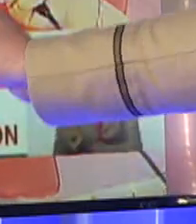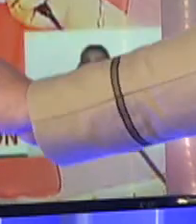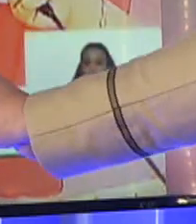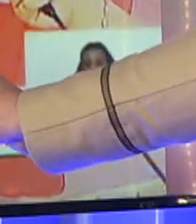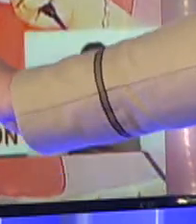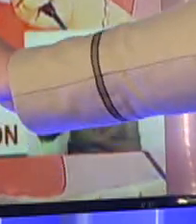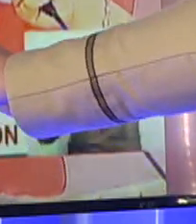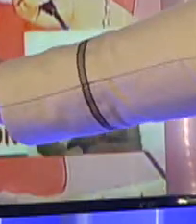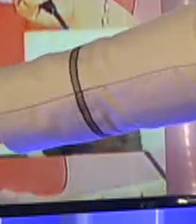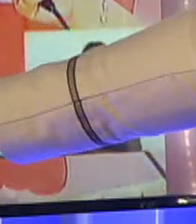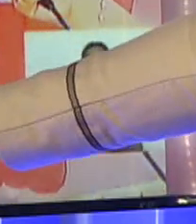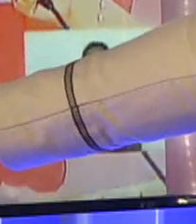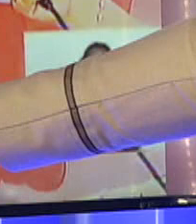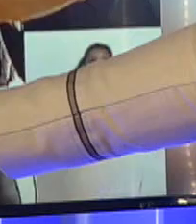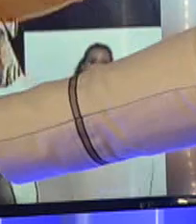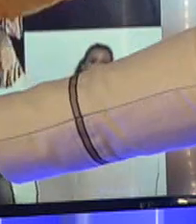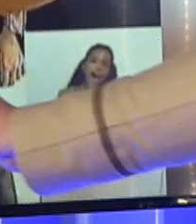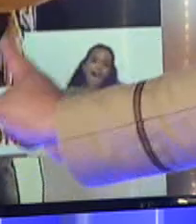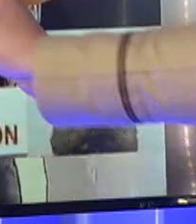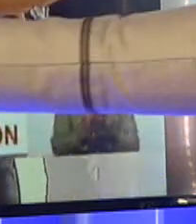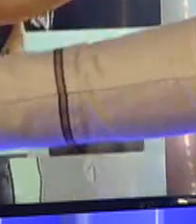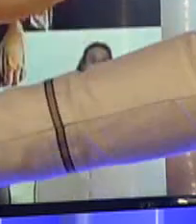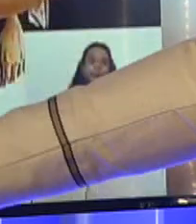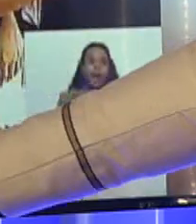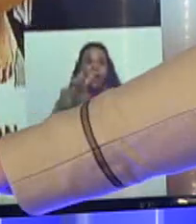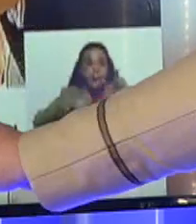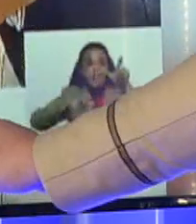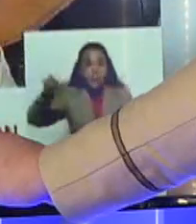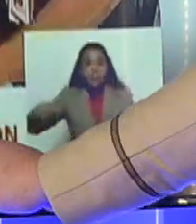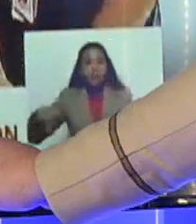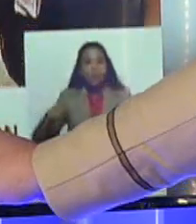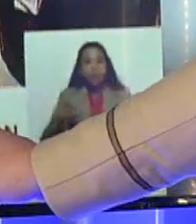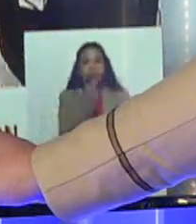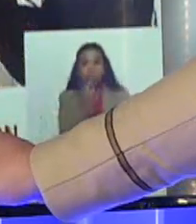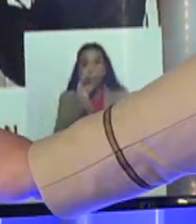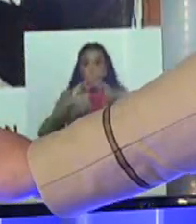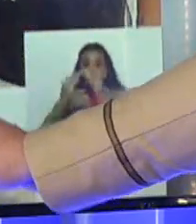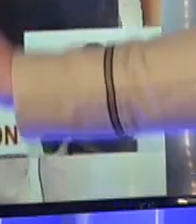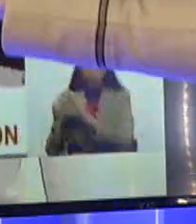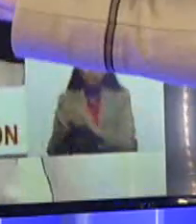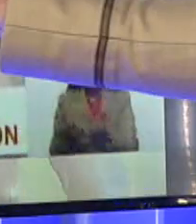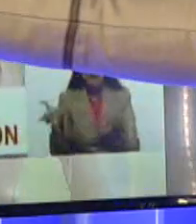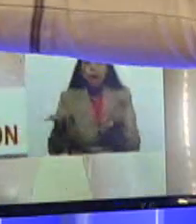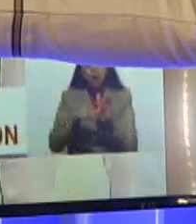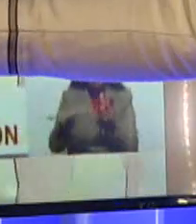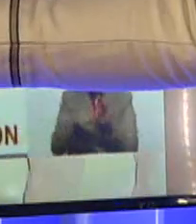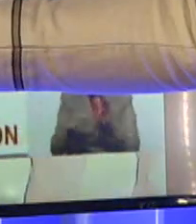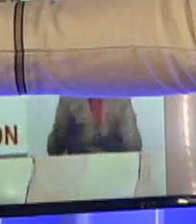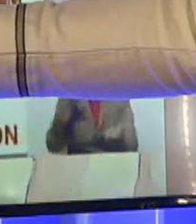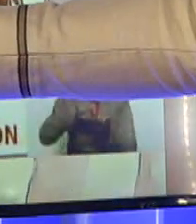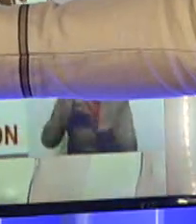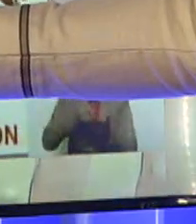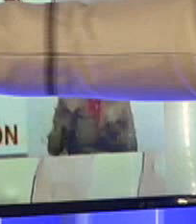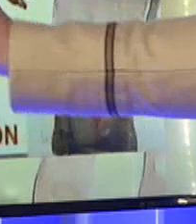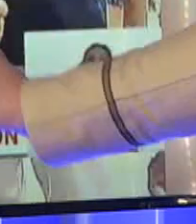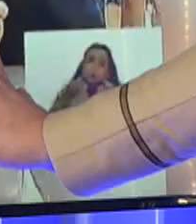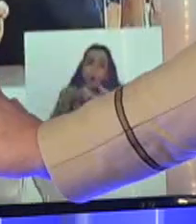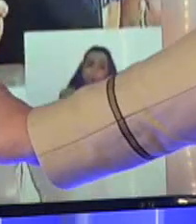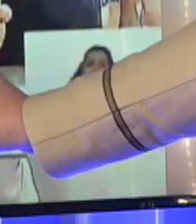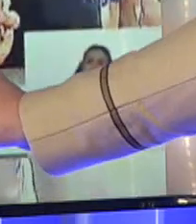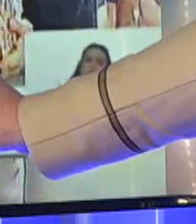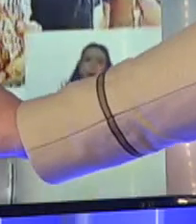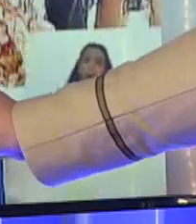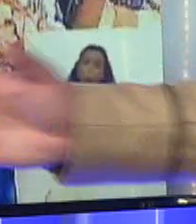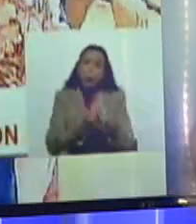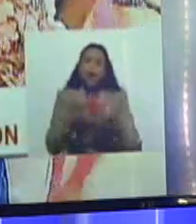el cuerpo de esa señora está congelado, no hay ningún movimiento muscular. No sé si producción lo puede colocar nuevamente la señora, pero el cuerpo de